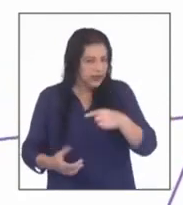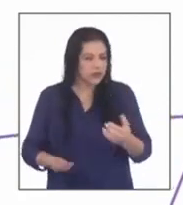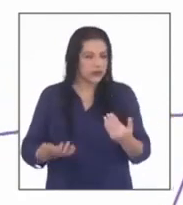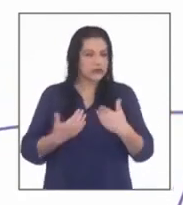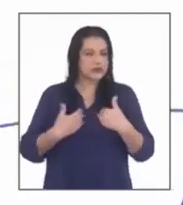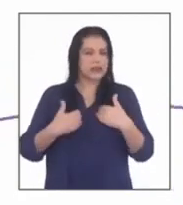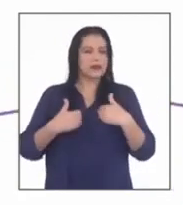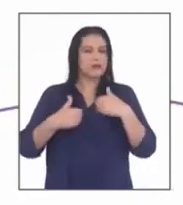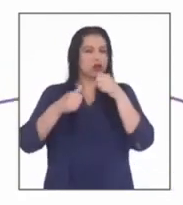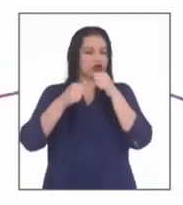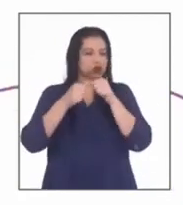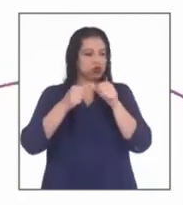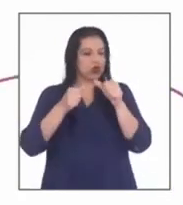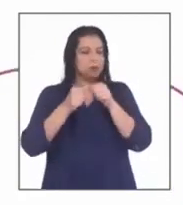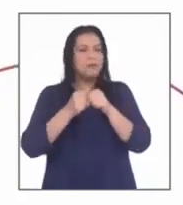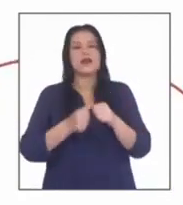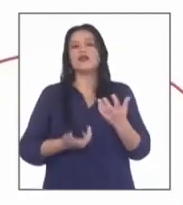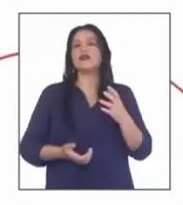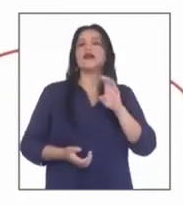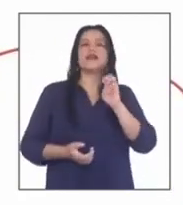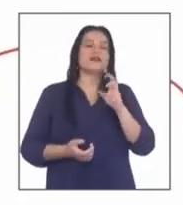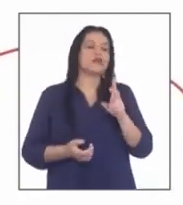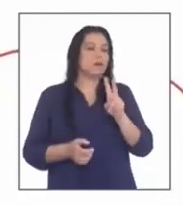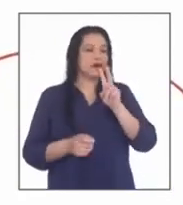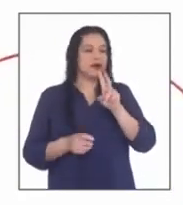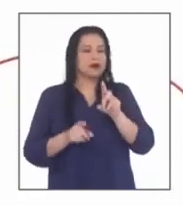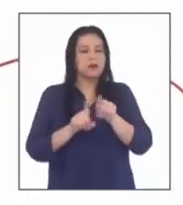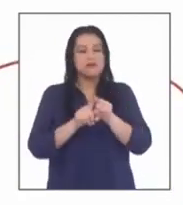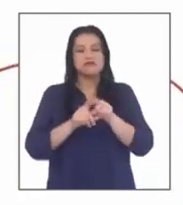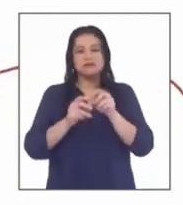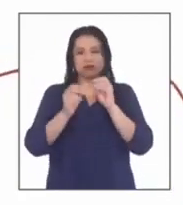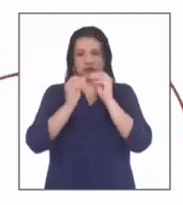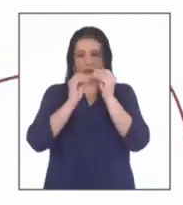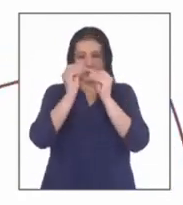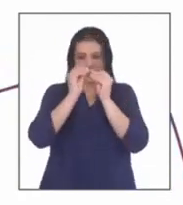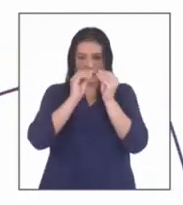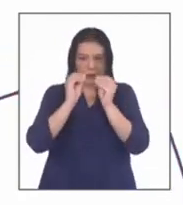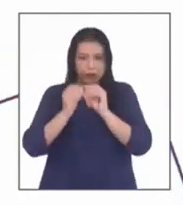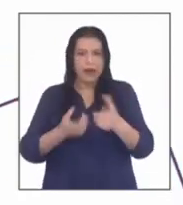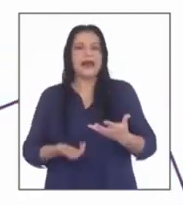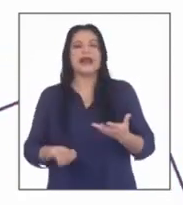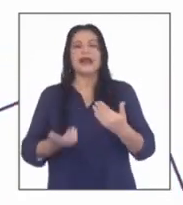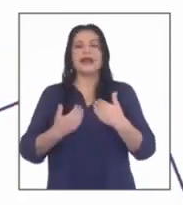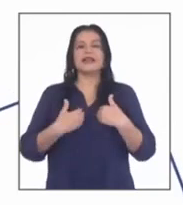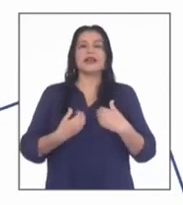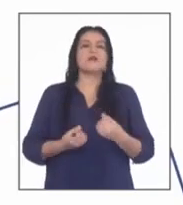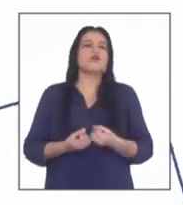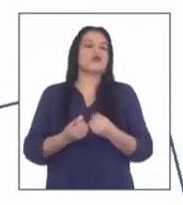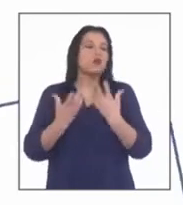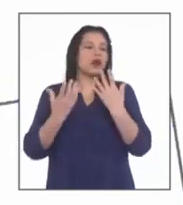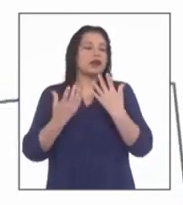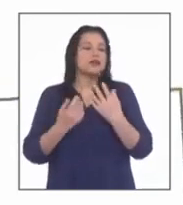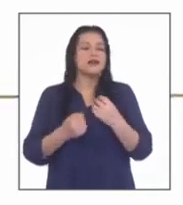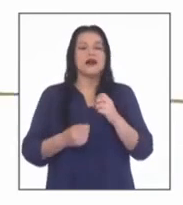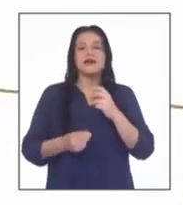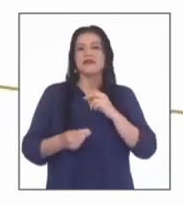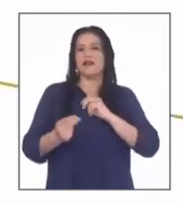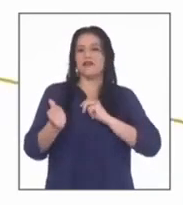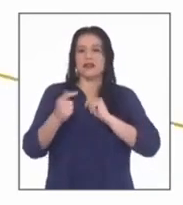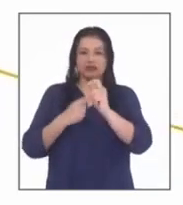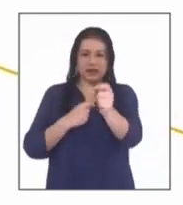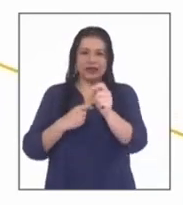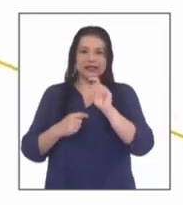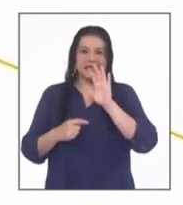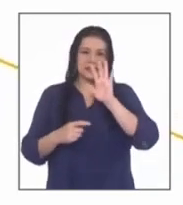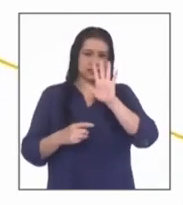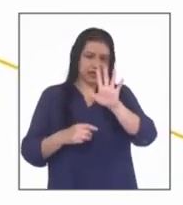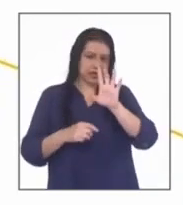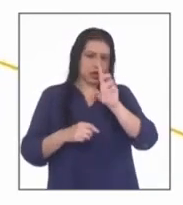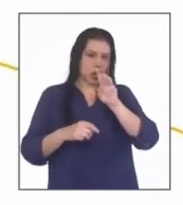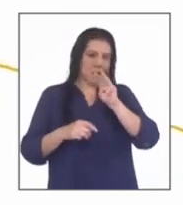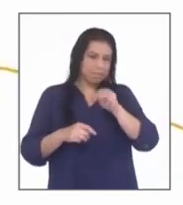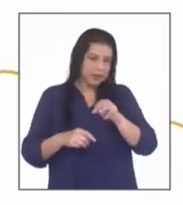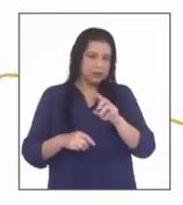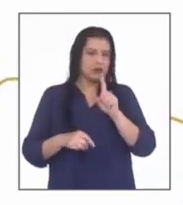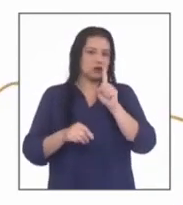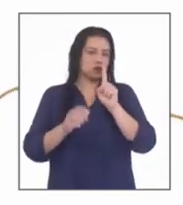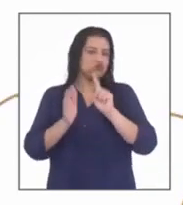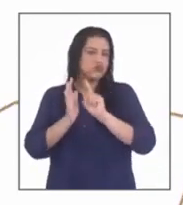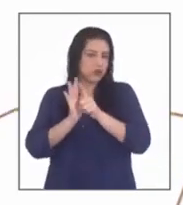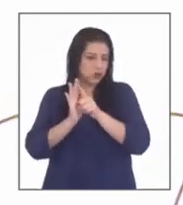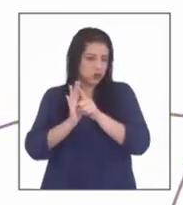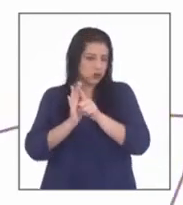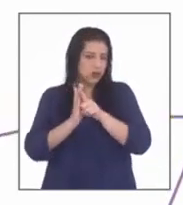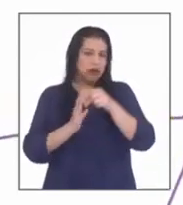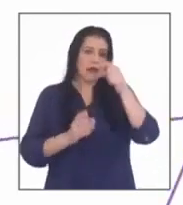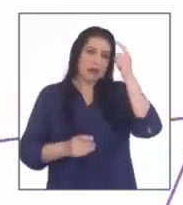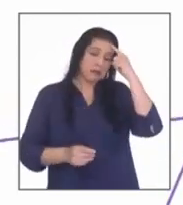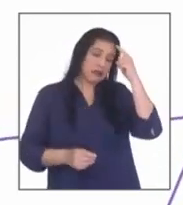Tenemos números en notación exponencial, los cuales resolvemos. Llegamos así a calcular la velocidad, 5 metros por segundo. Considero que es